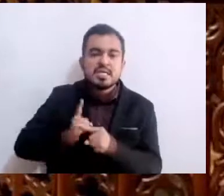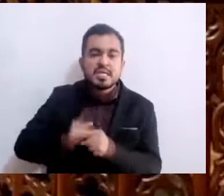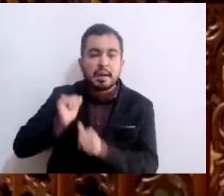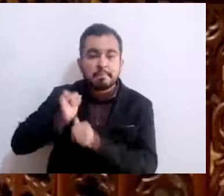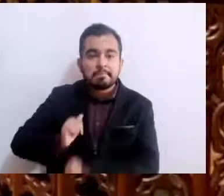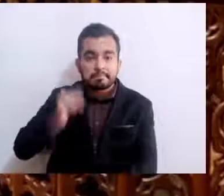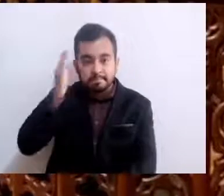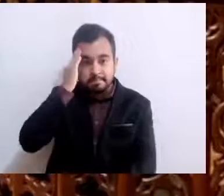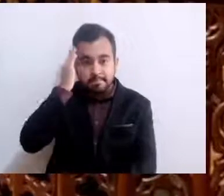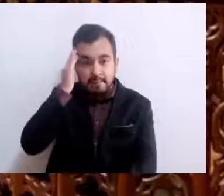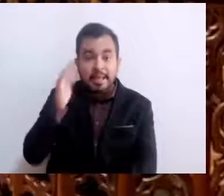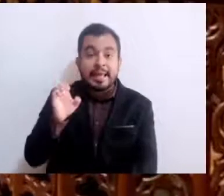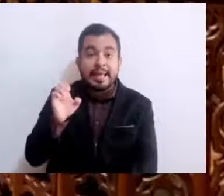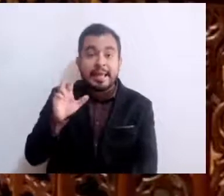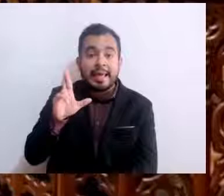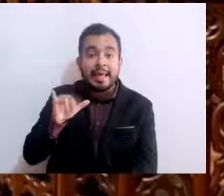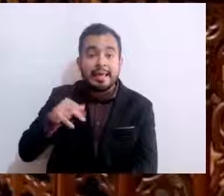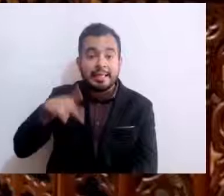Eric Sevilla,